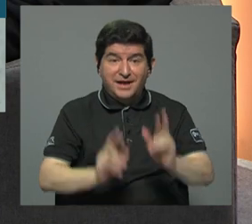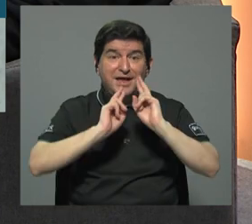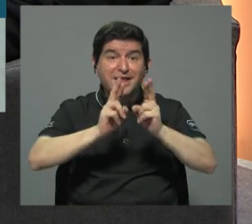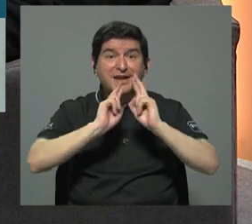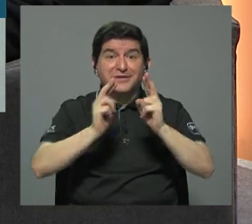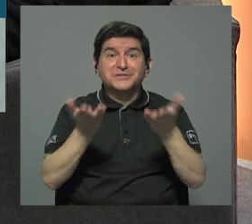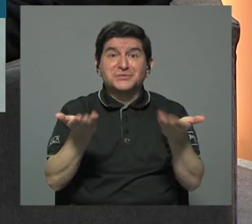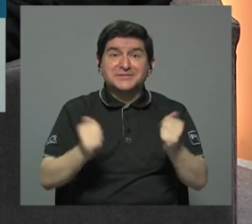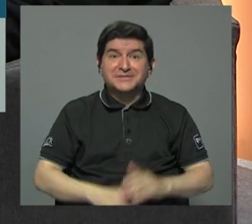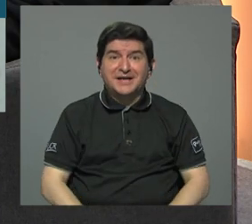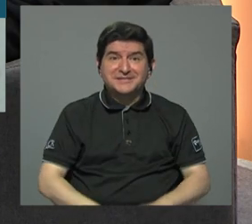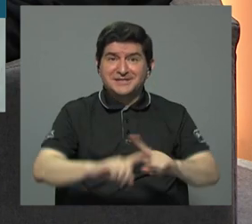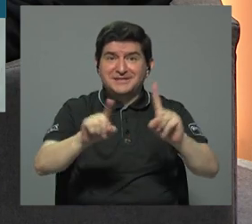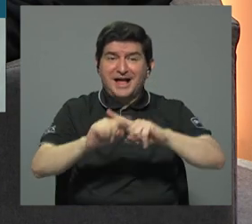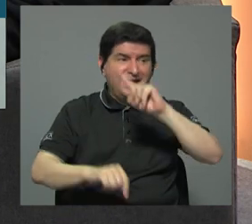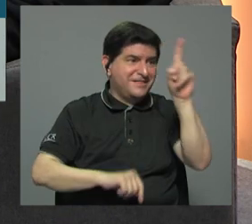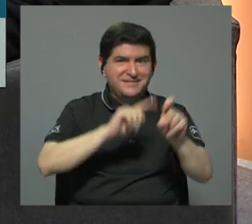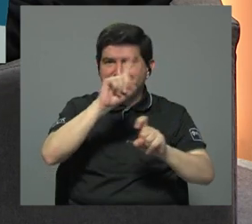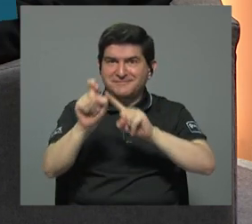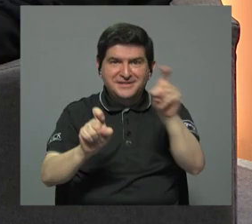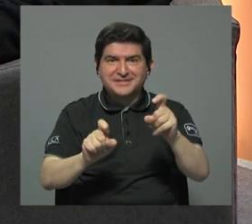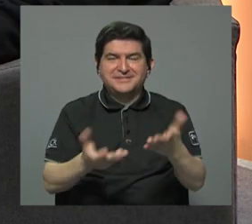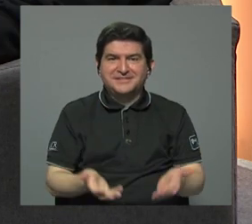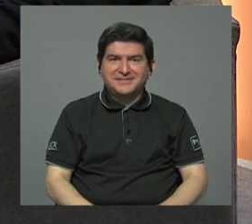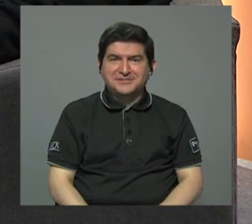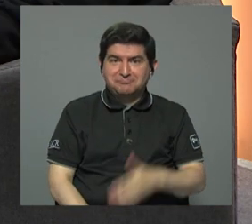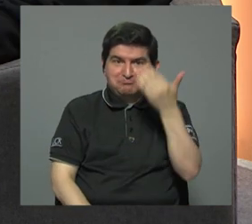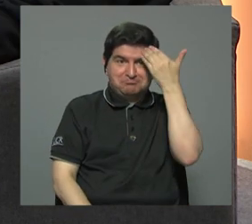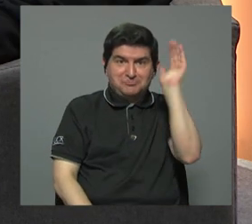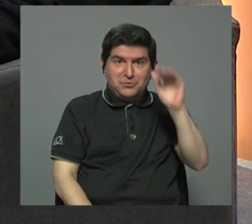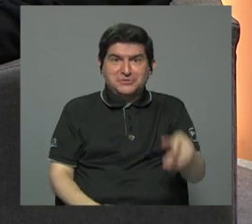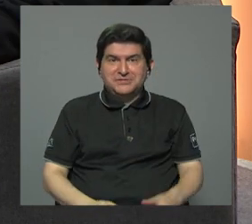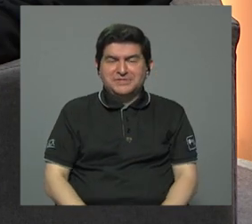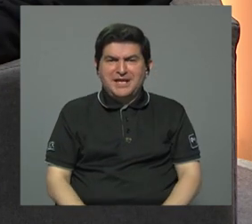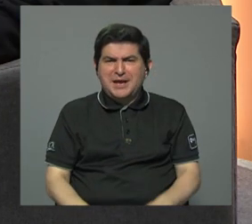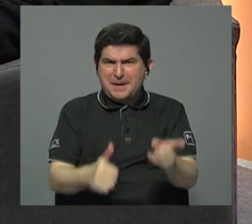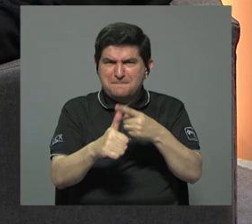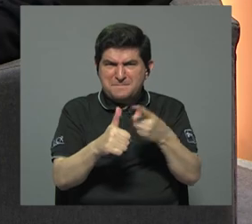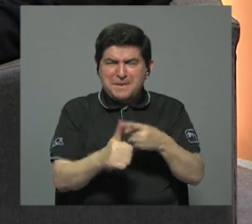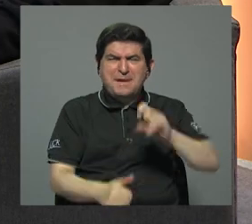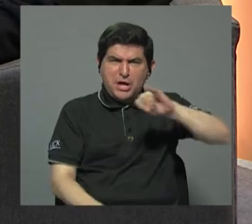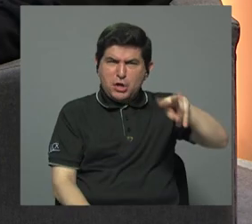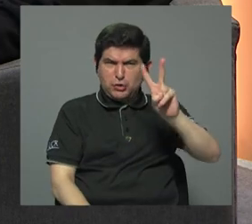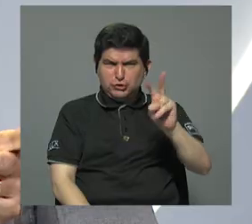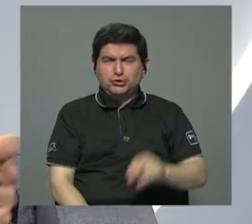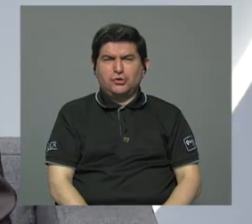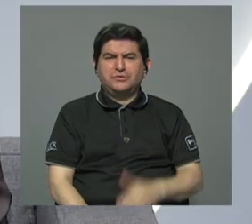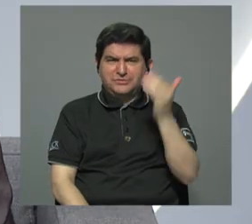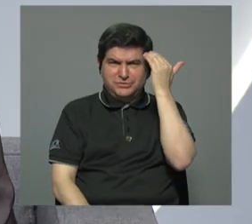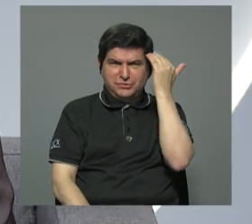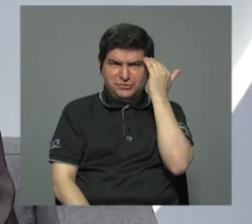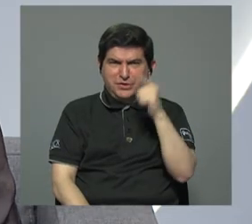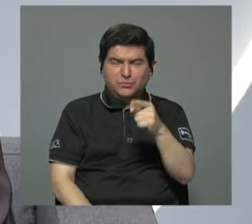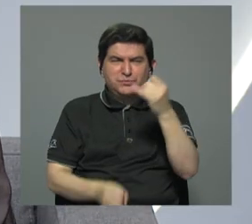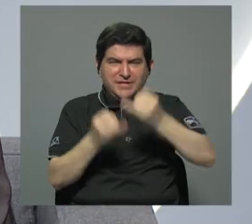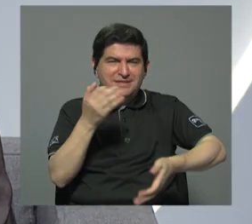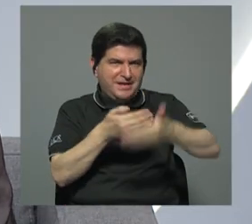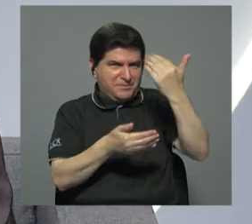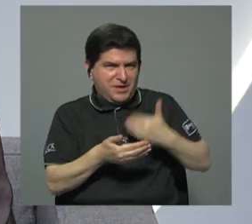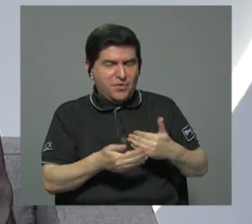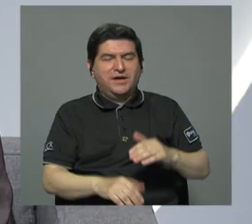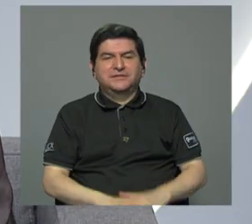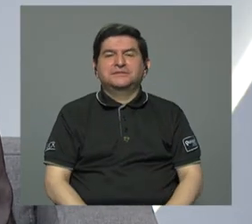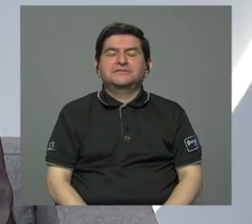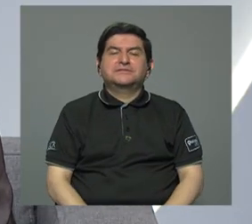respuestas, varias de estas preguntas. No sé si empiezo, voy a empezar por aquí con don John Vega, yo sé que terminé con usted, don John,